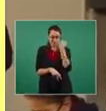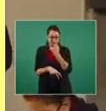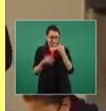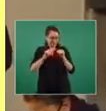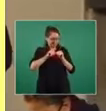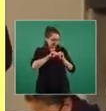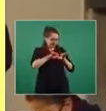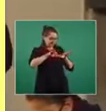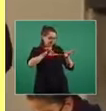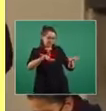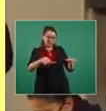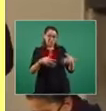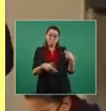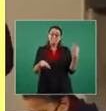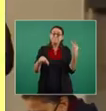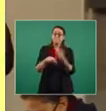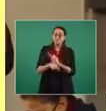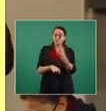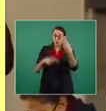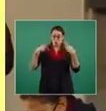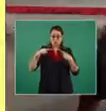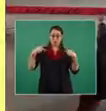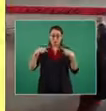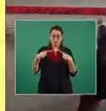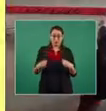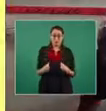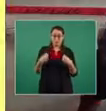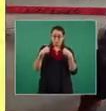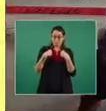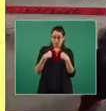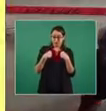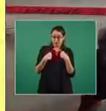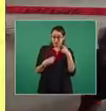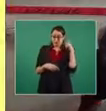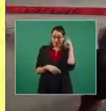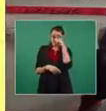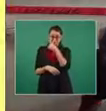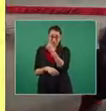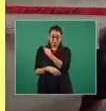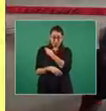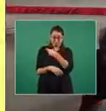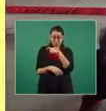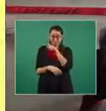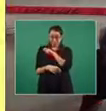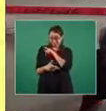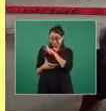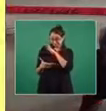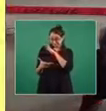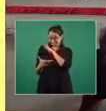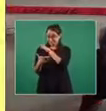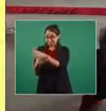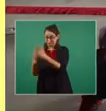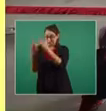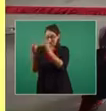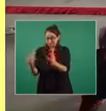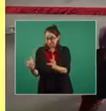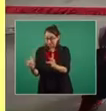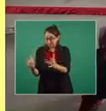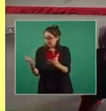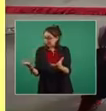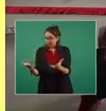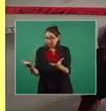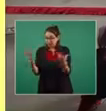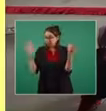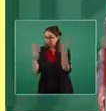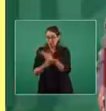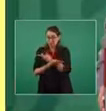a París, coge un avión y se implanta una hora en París, si no habla francés no se va a enterar. Pero si esa misma persona coge